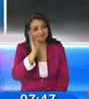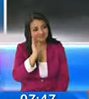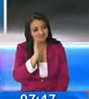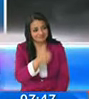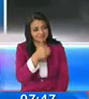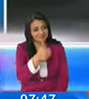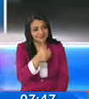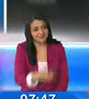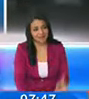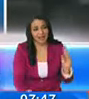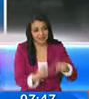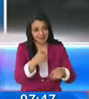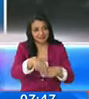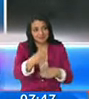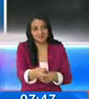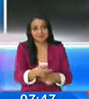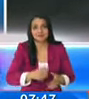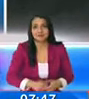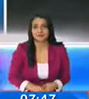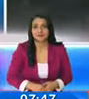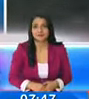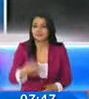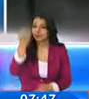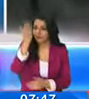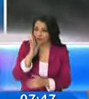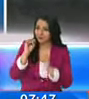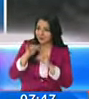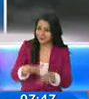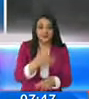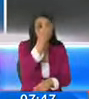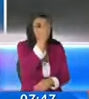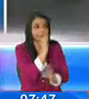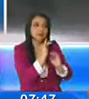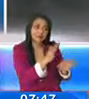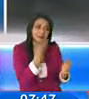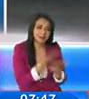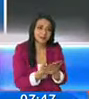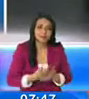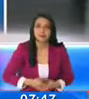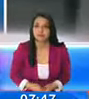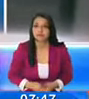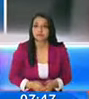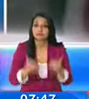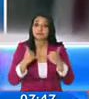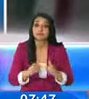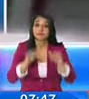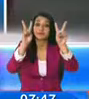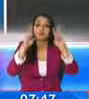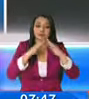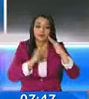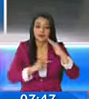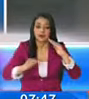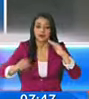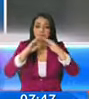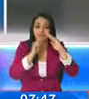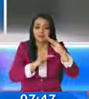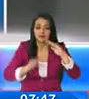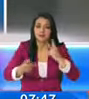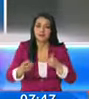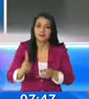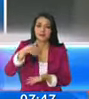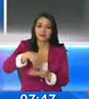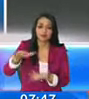bien. Vamos a... Dios le bendiga igual. Vamos a continuar hablando sobre este albergue y centro de acopio.